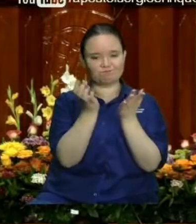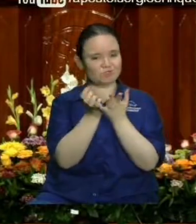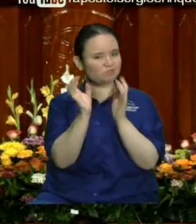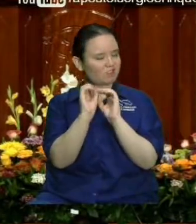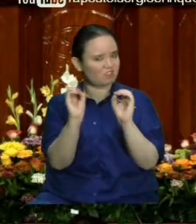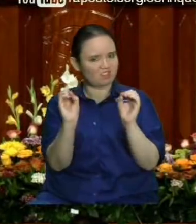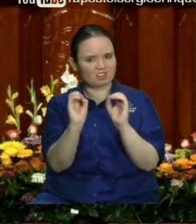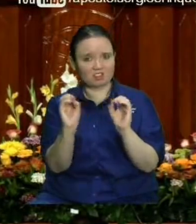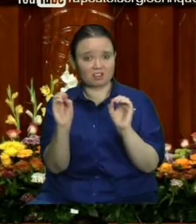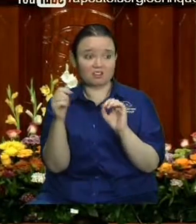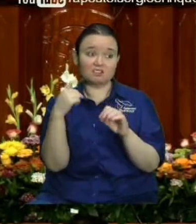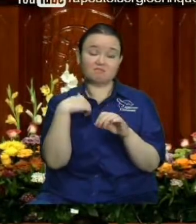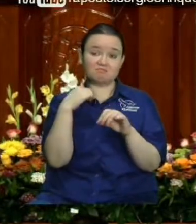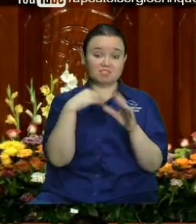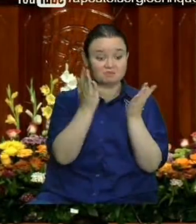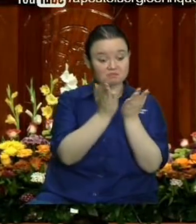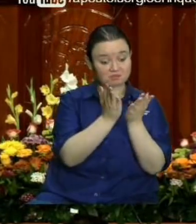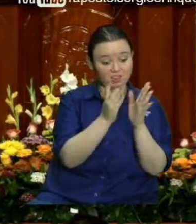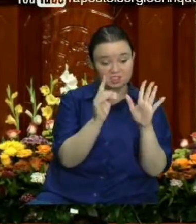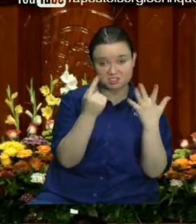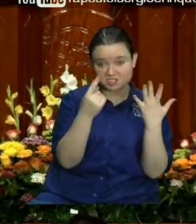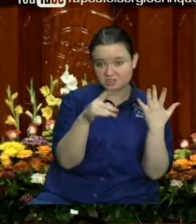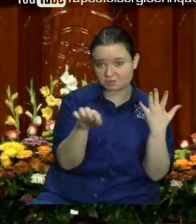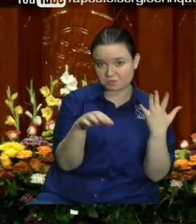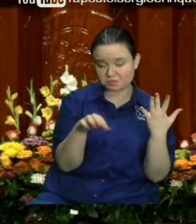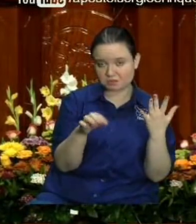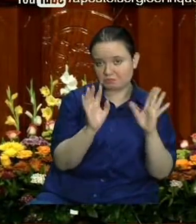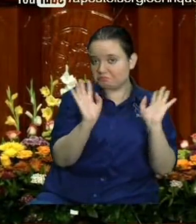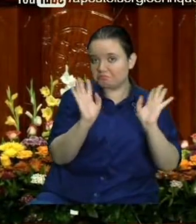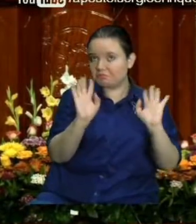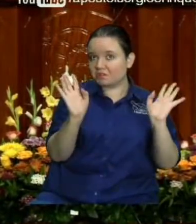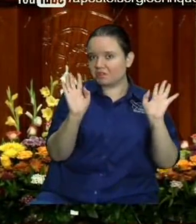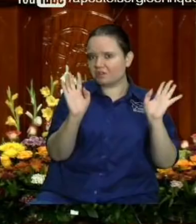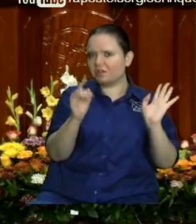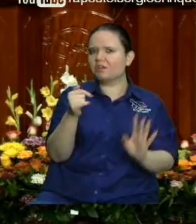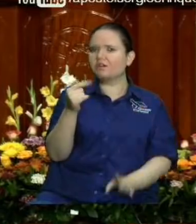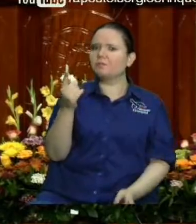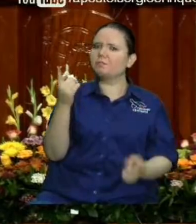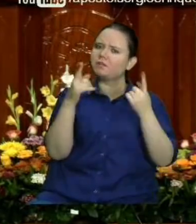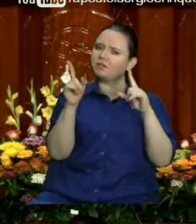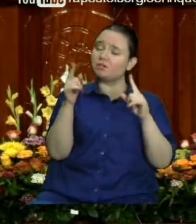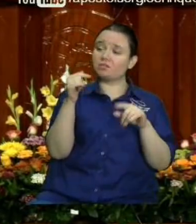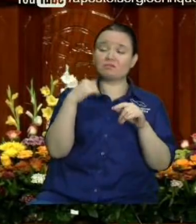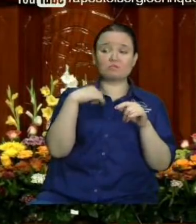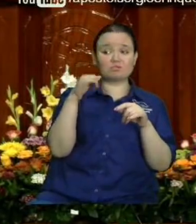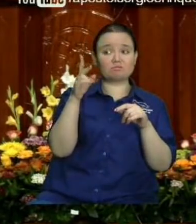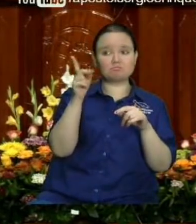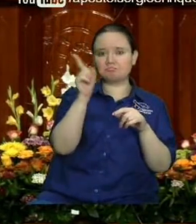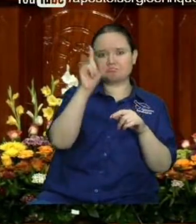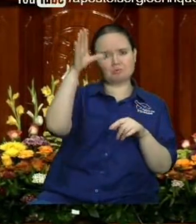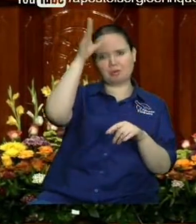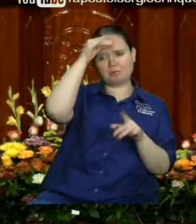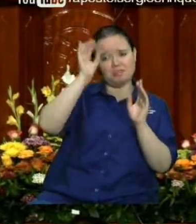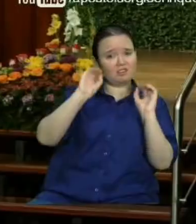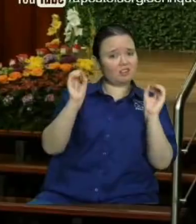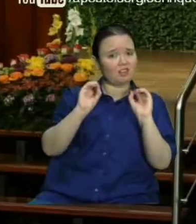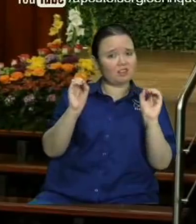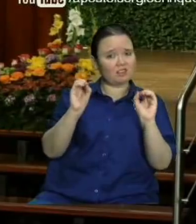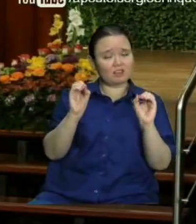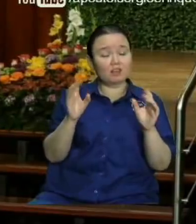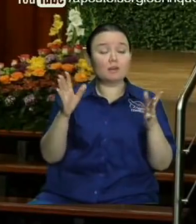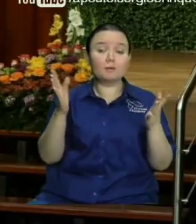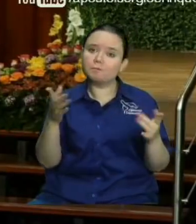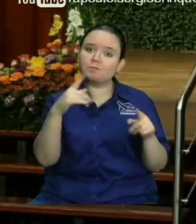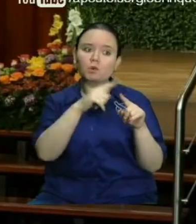que llegué hasta sexto, pero la verdad es que solo desde lejos miré la escuela ahí en mi pueblo. Pero cuando yo los